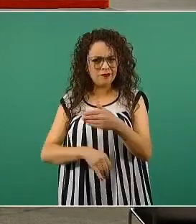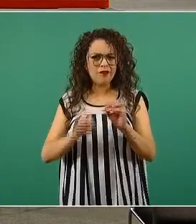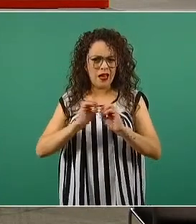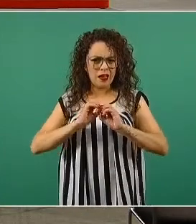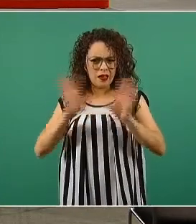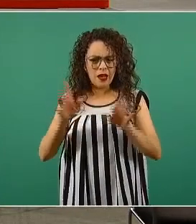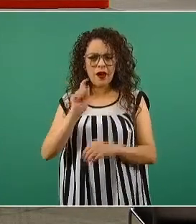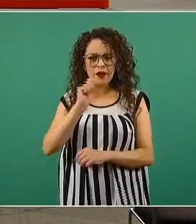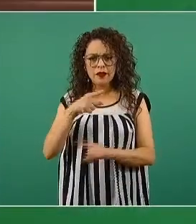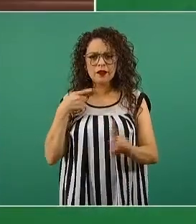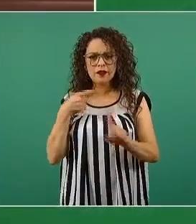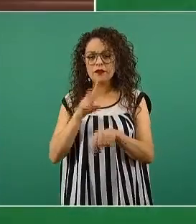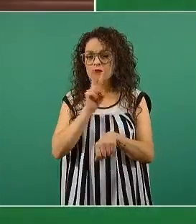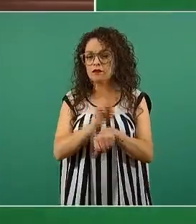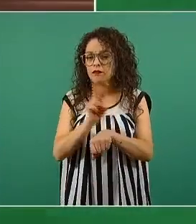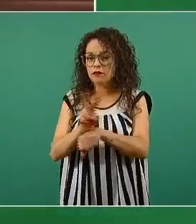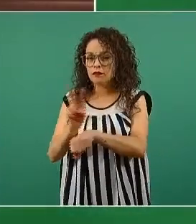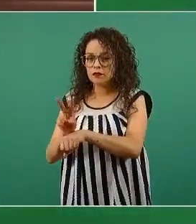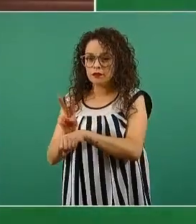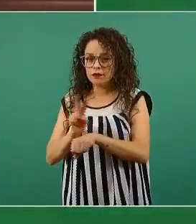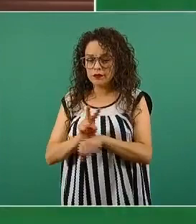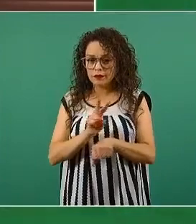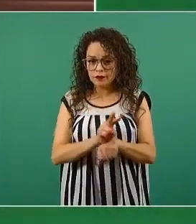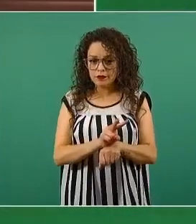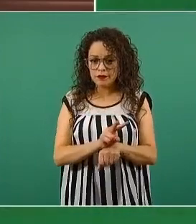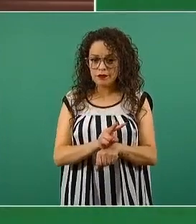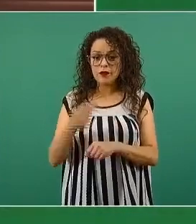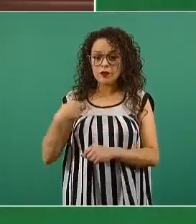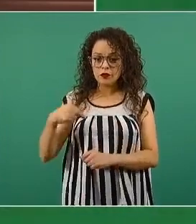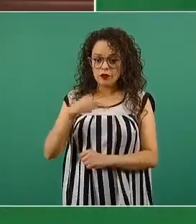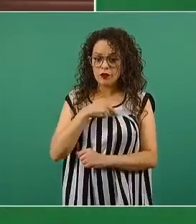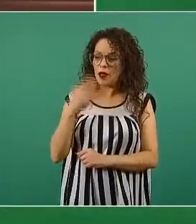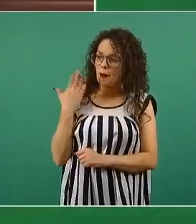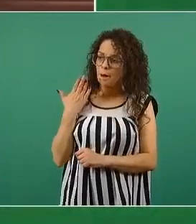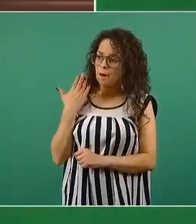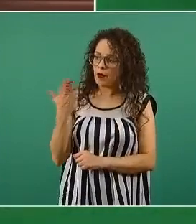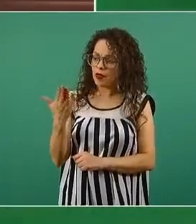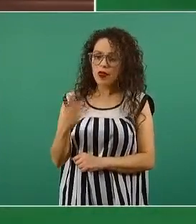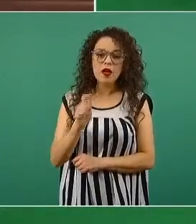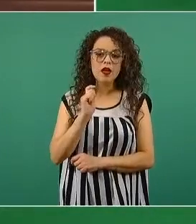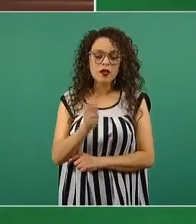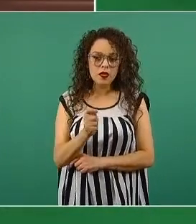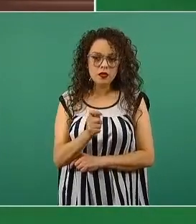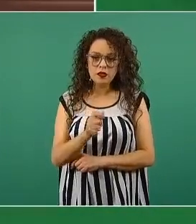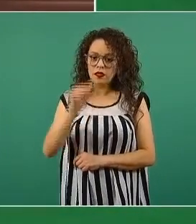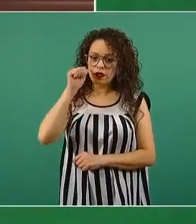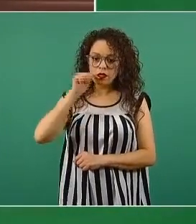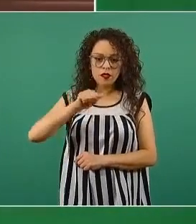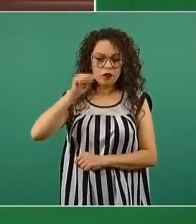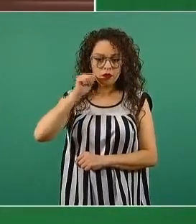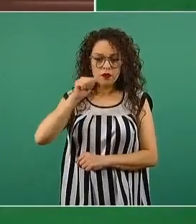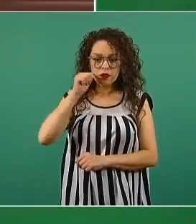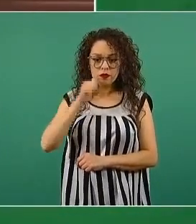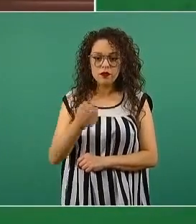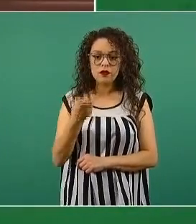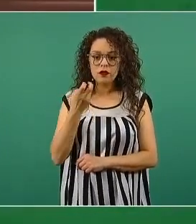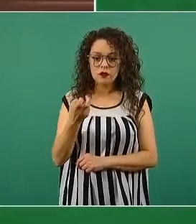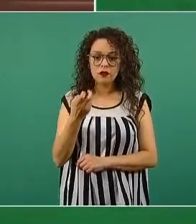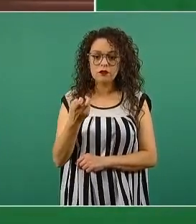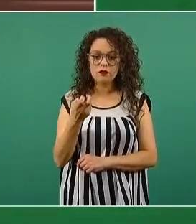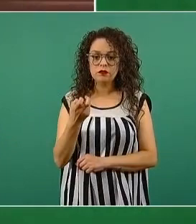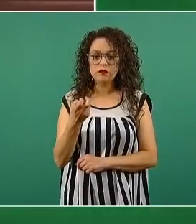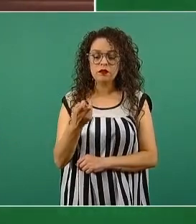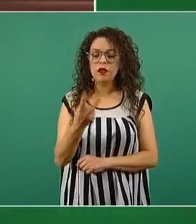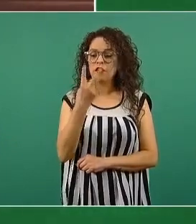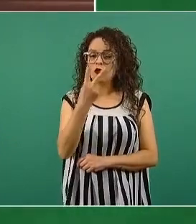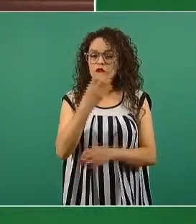la farmacovigilancia. Una de las cosas que hemos pedido nosotros es que y esto es parte de lo que le damos. Hay